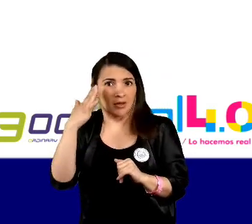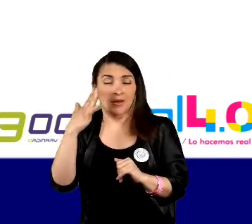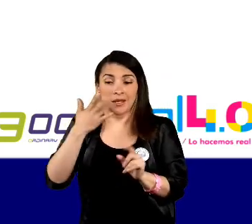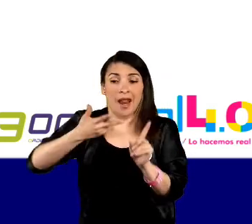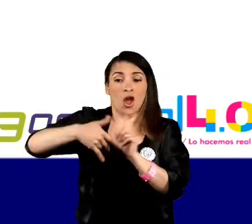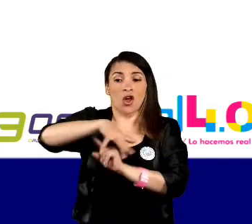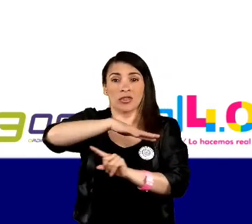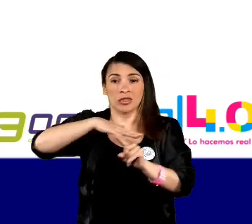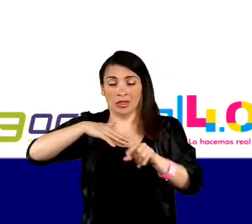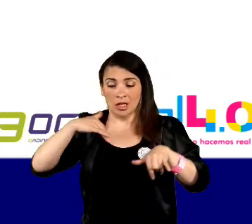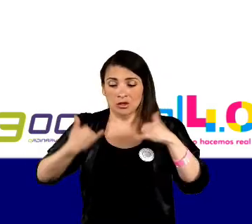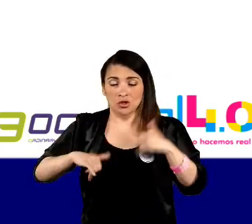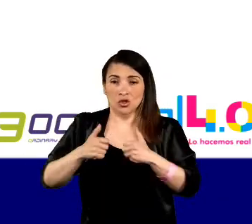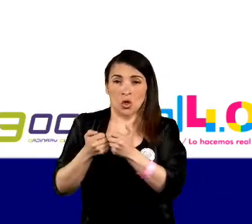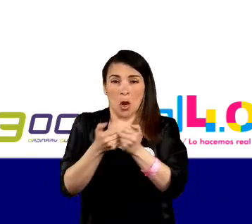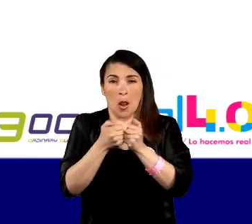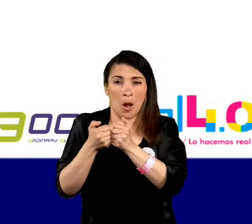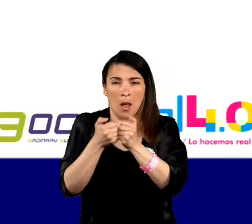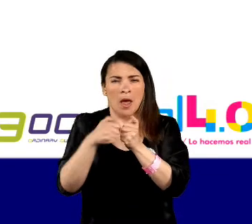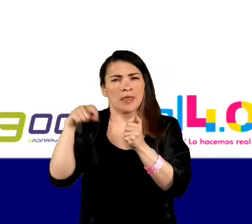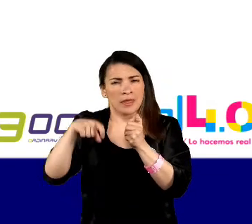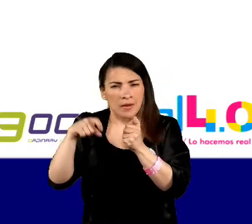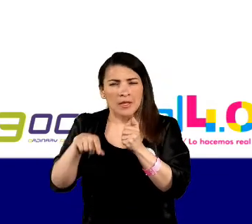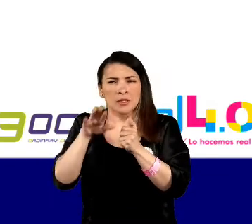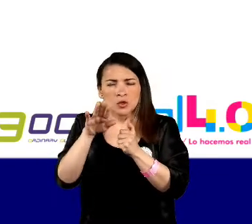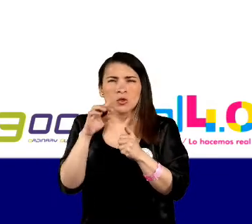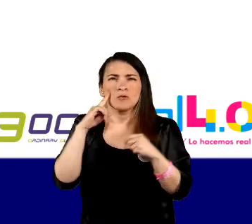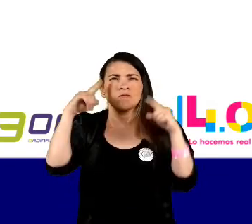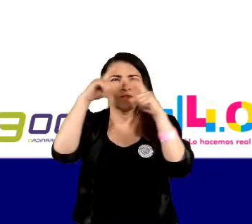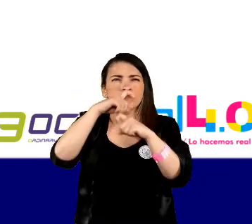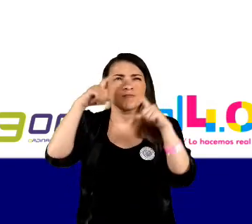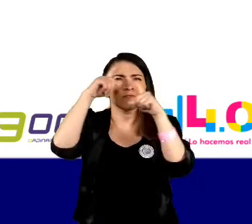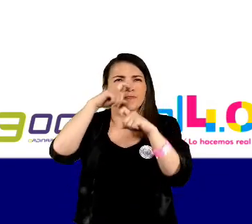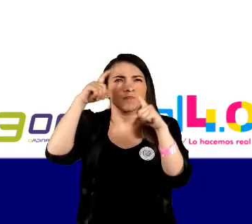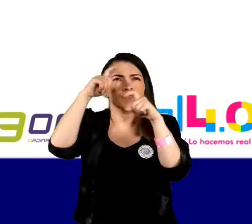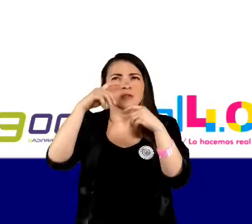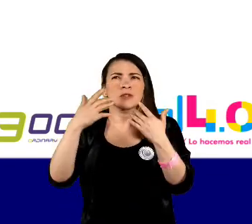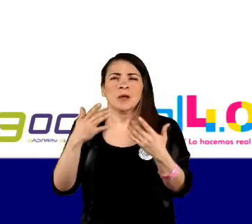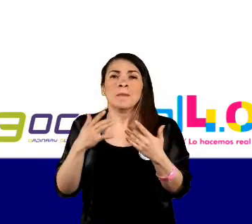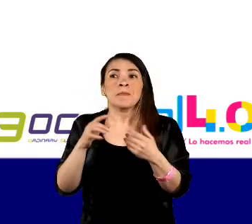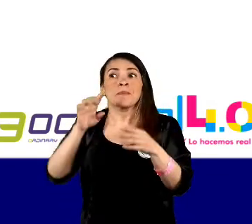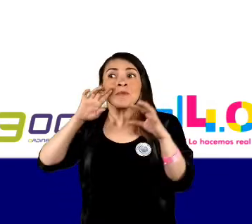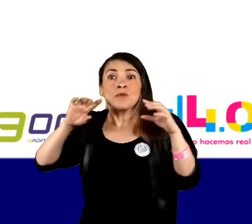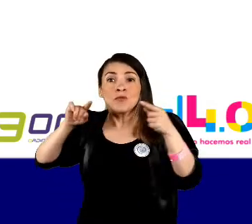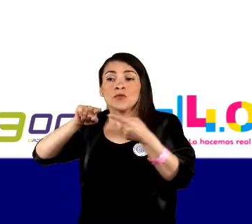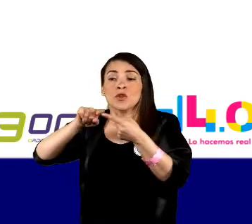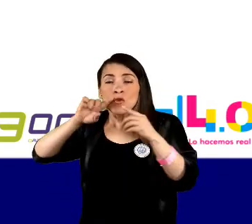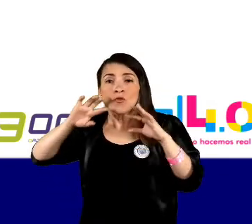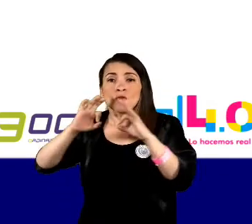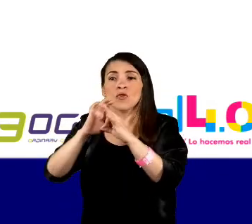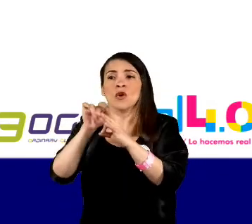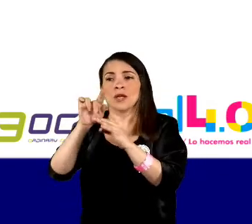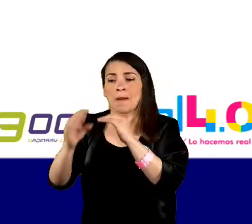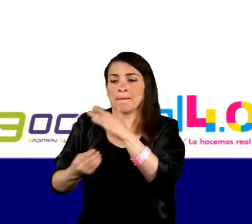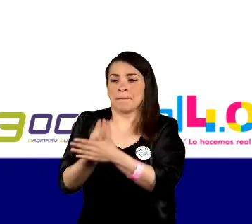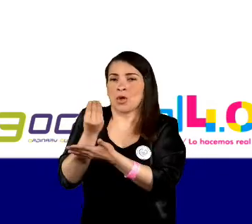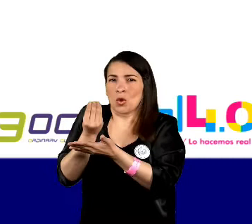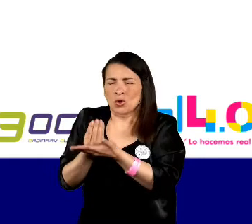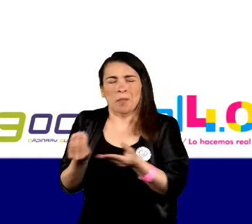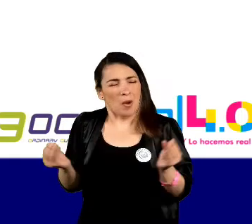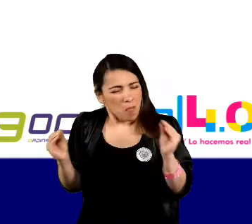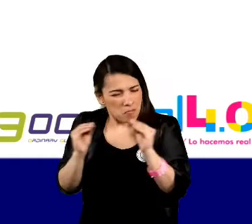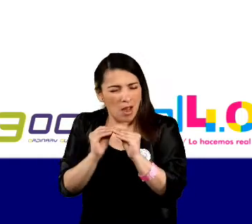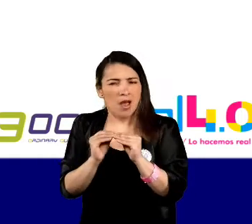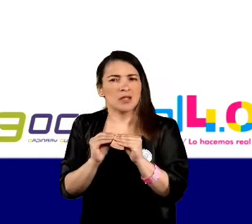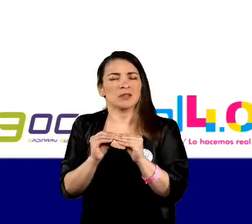tienen que analizar el abanico Más allá de lo que quieran hacer más allá del producto de lo que están queriendo hacer porque